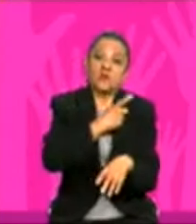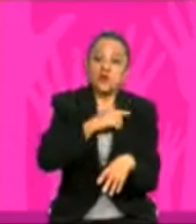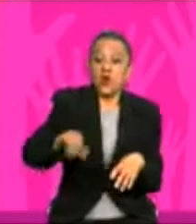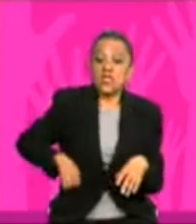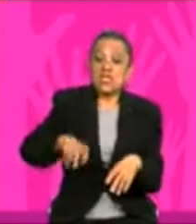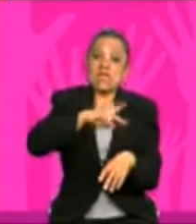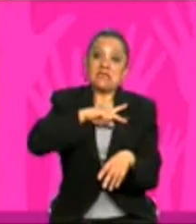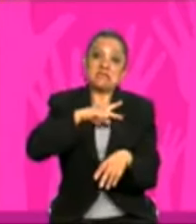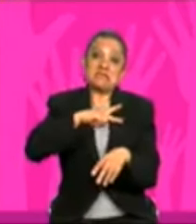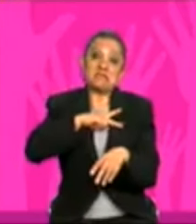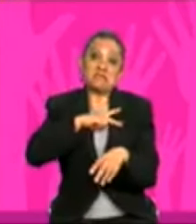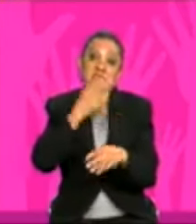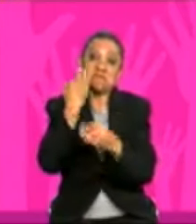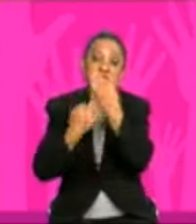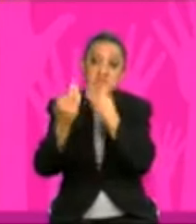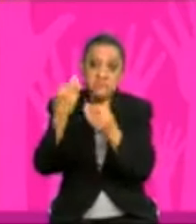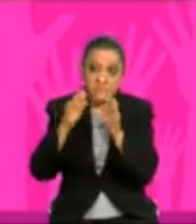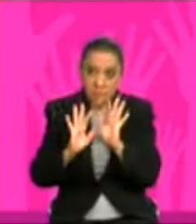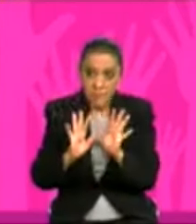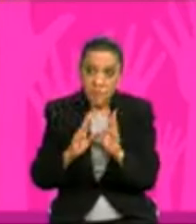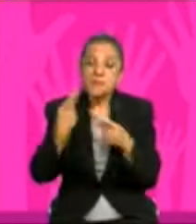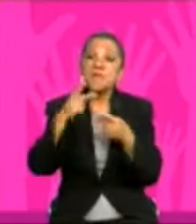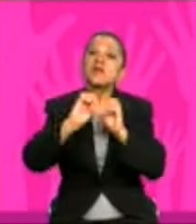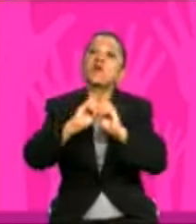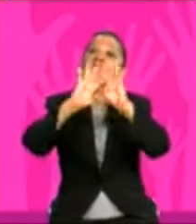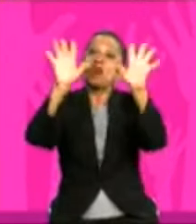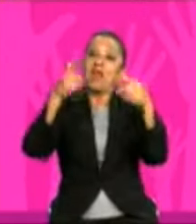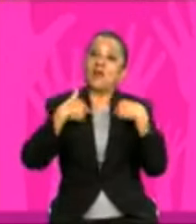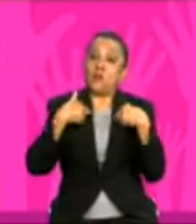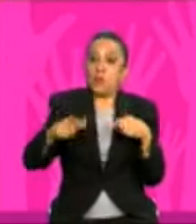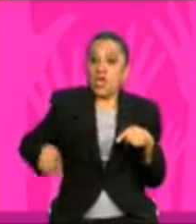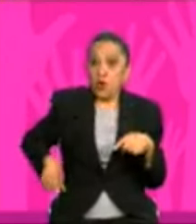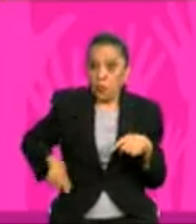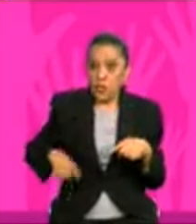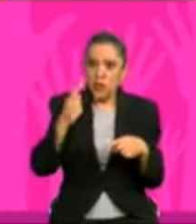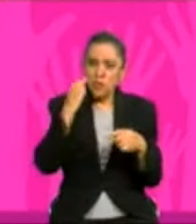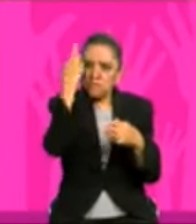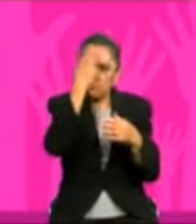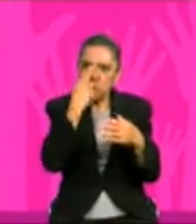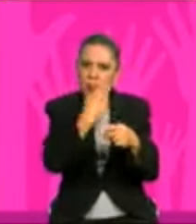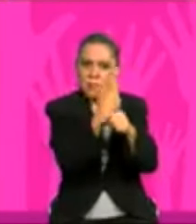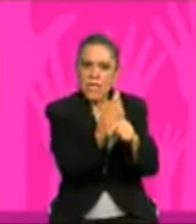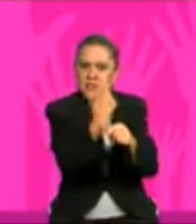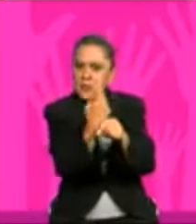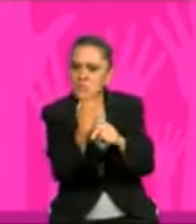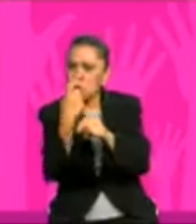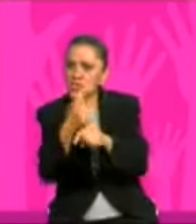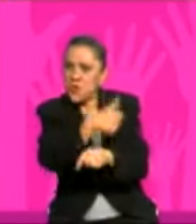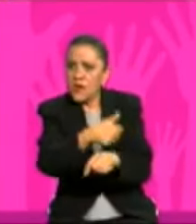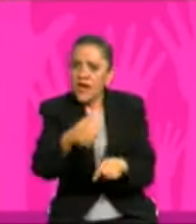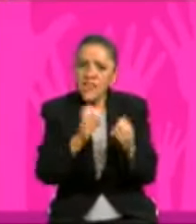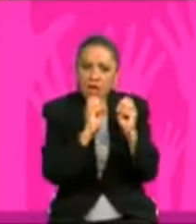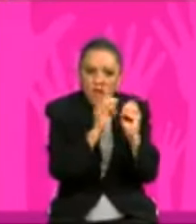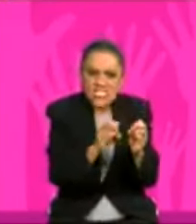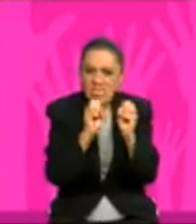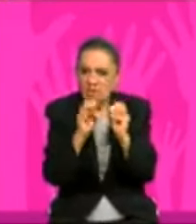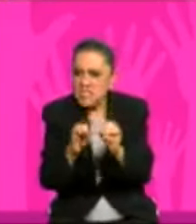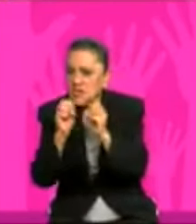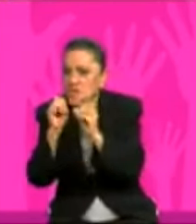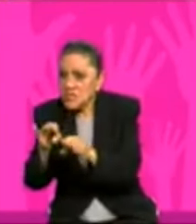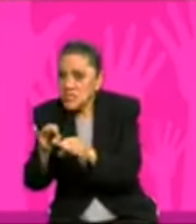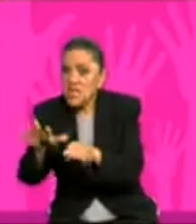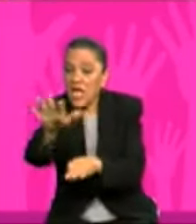beneficio. Tengan claro que en mi gobierno revisaremos peso por peso y oficina por oficina. Llamaremos a todo